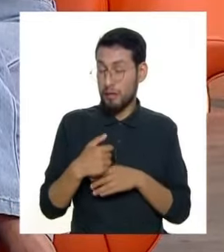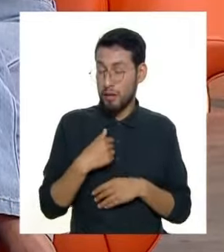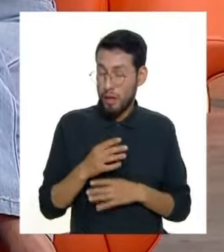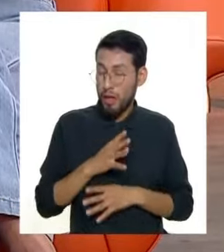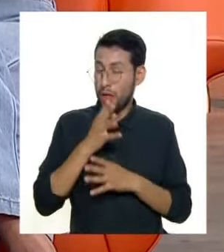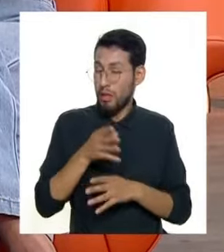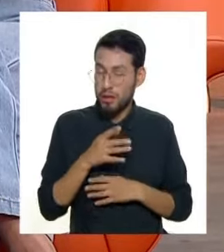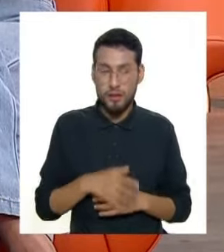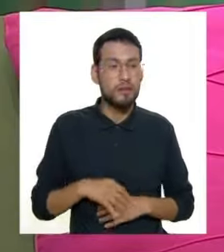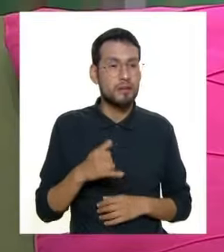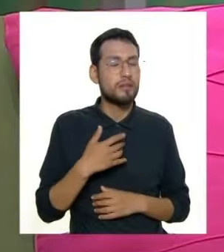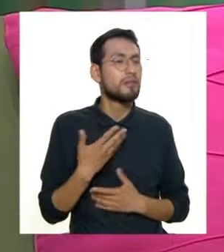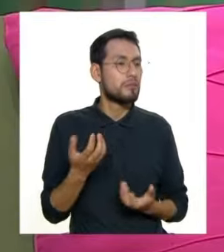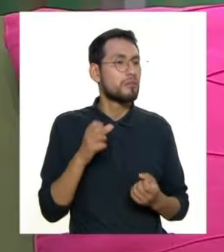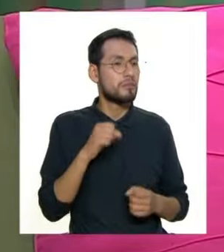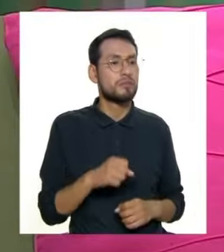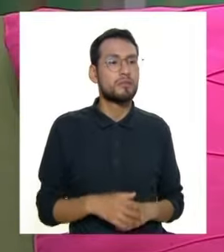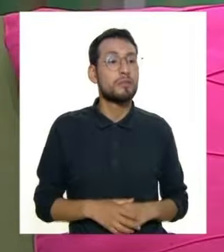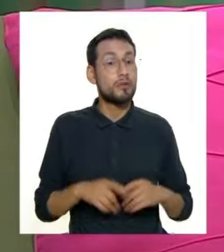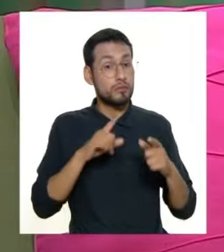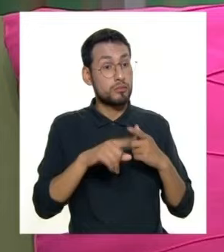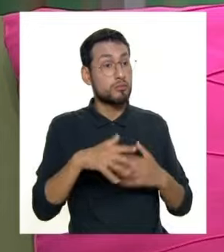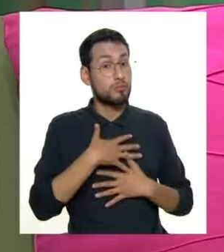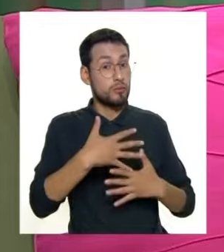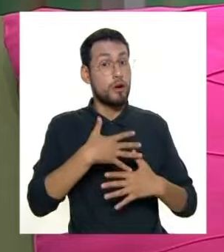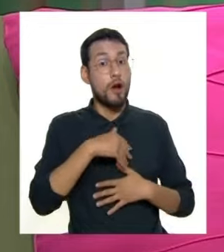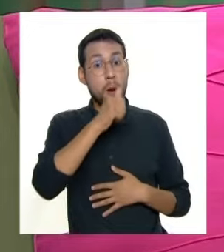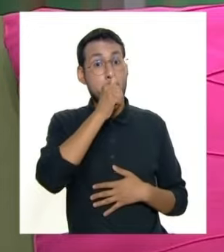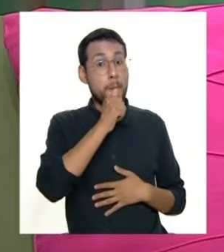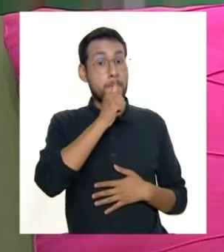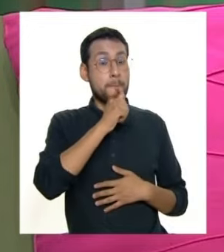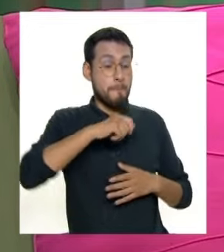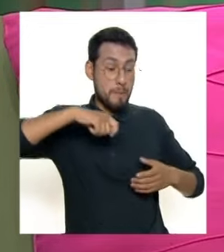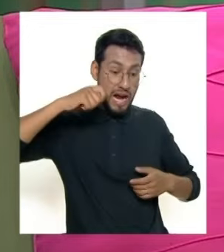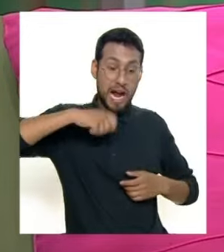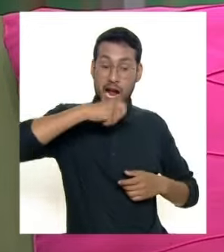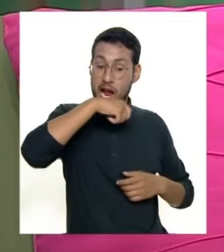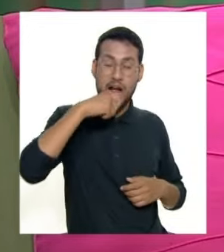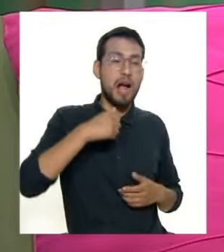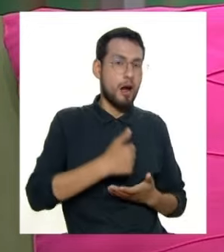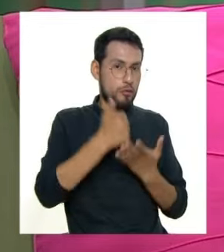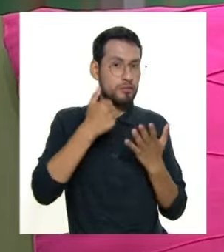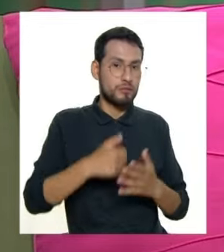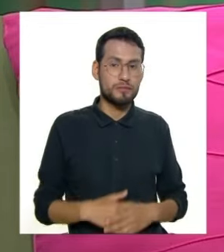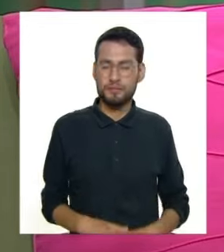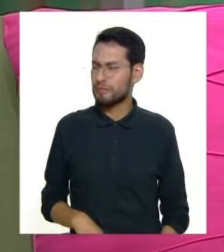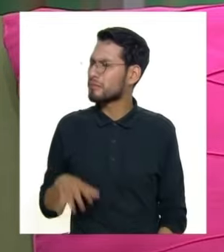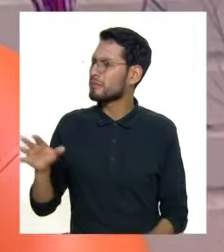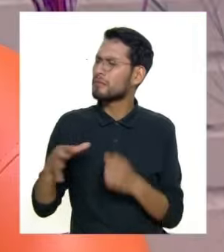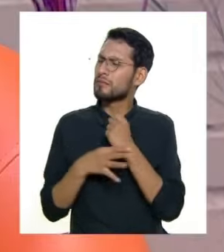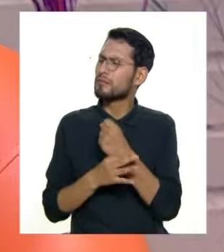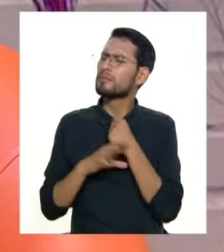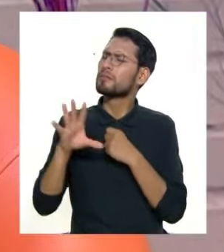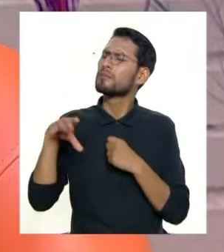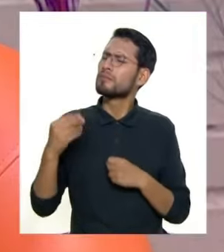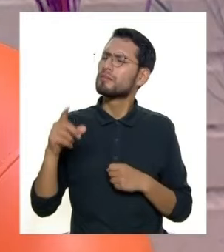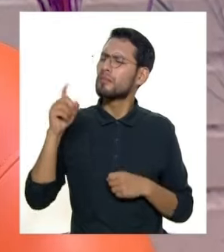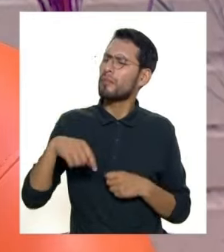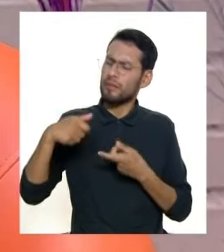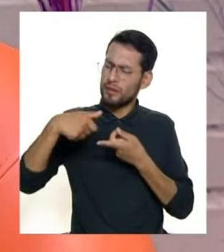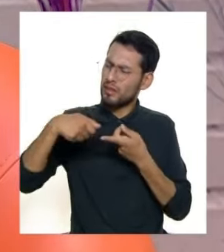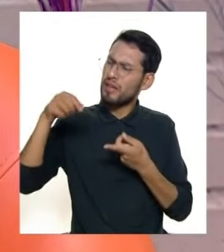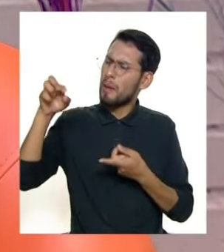tantas arcadas? Claro, claro que sí. Pero doctor, respirar y aguantar la respiración es lo más... Puede ayudar. Así, claro. Doctor, ¿y por qué debemos lavarnos con